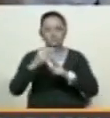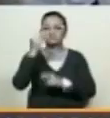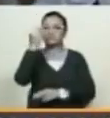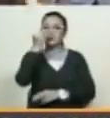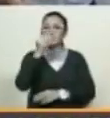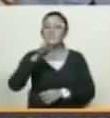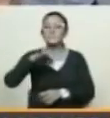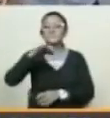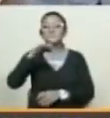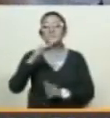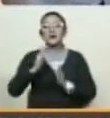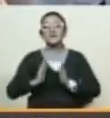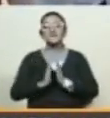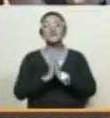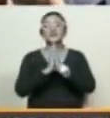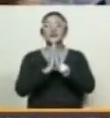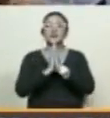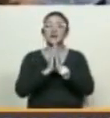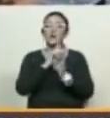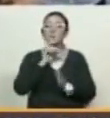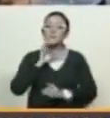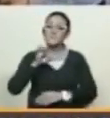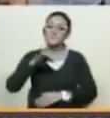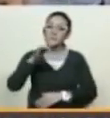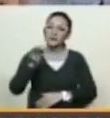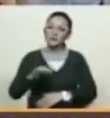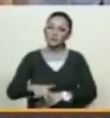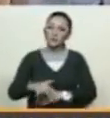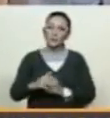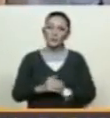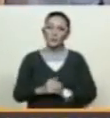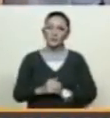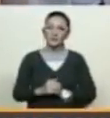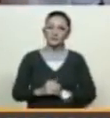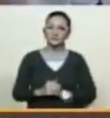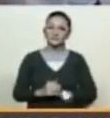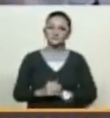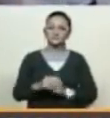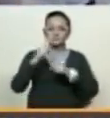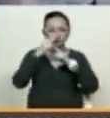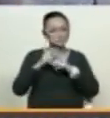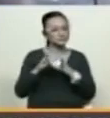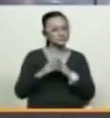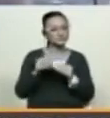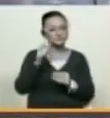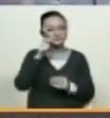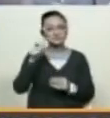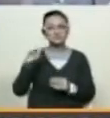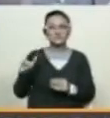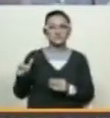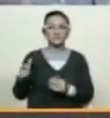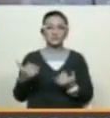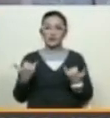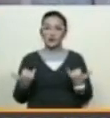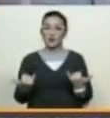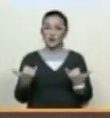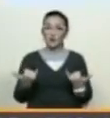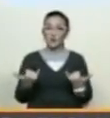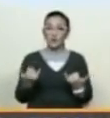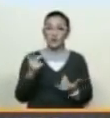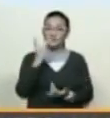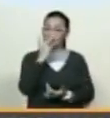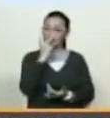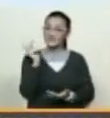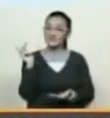pastora. Salió al frente de la iglesia, todos los cultores pasaron a rendirle homenaje. Y hoy, bueno, con la